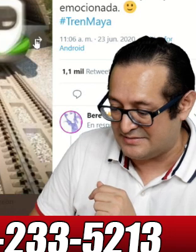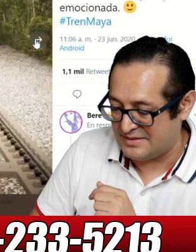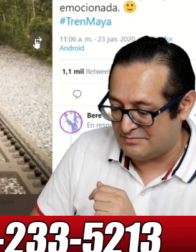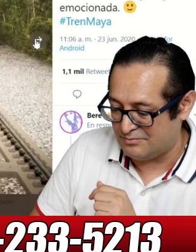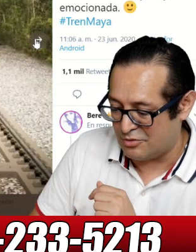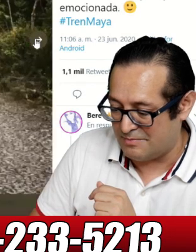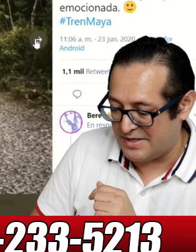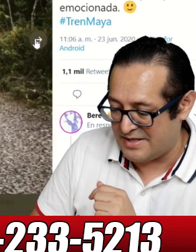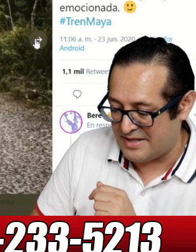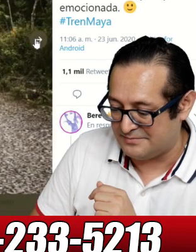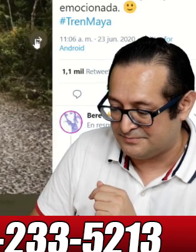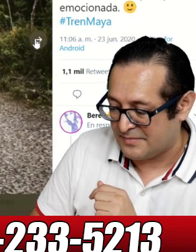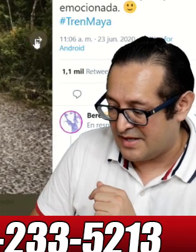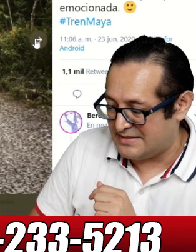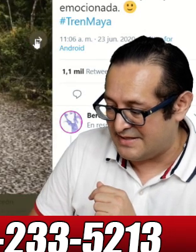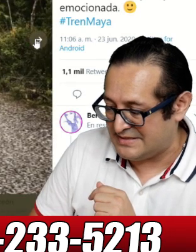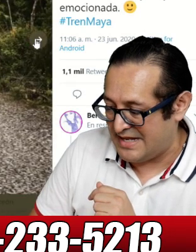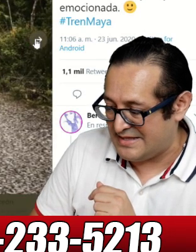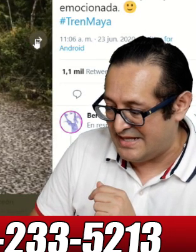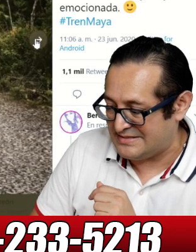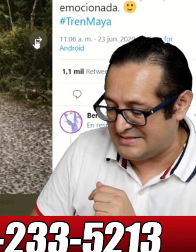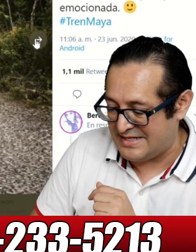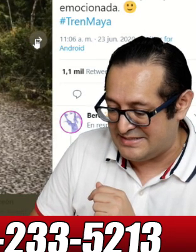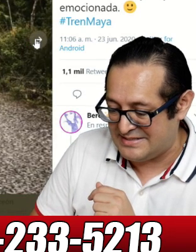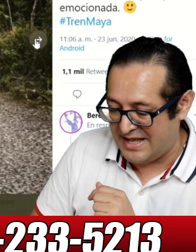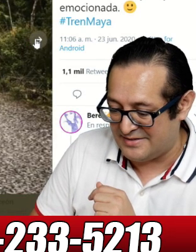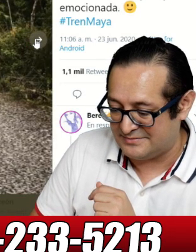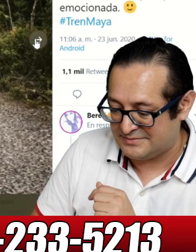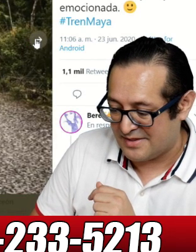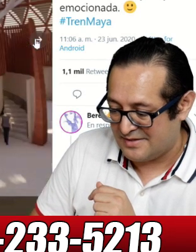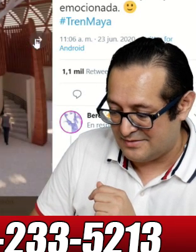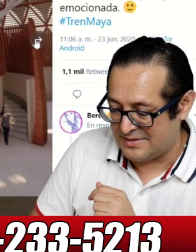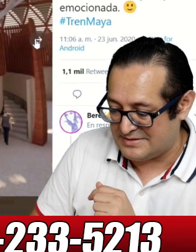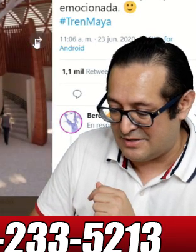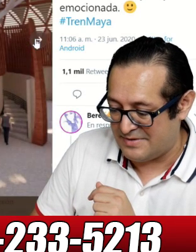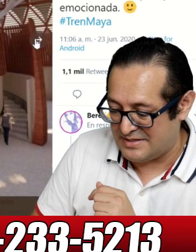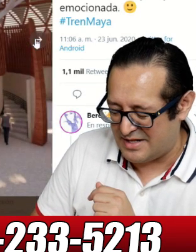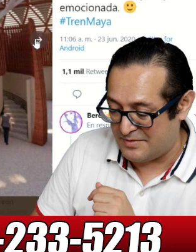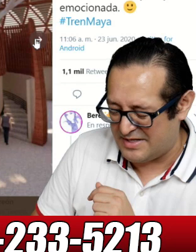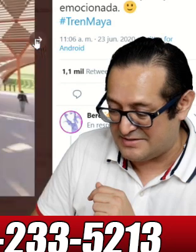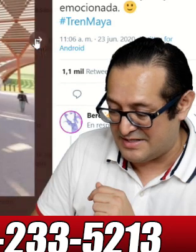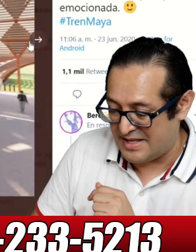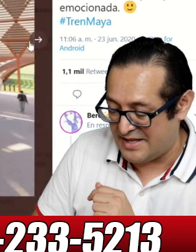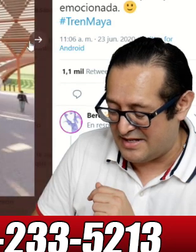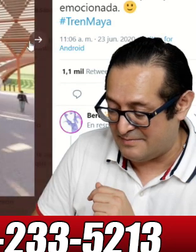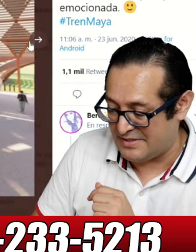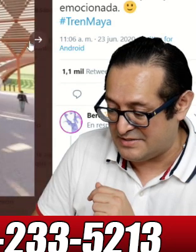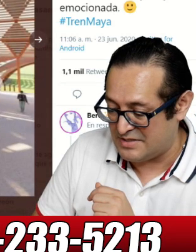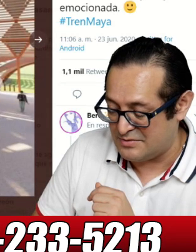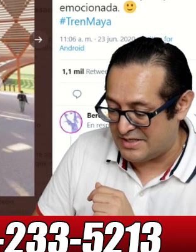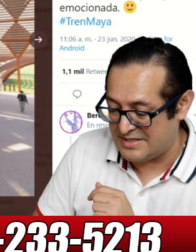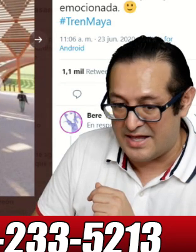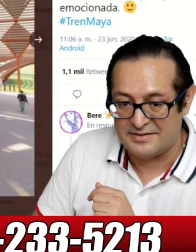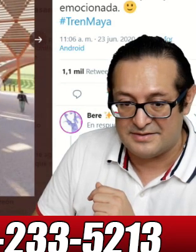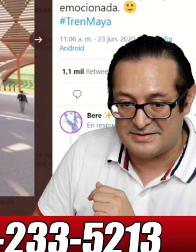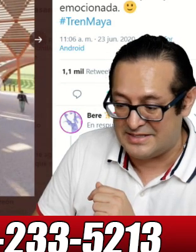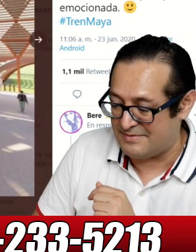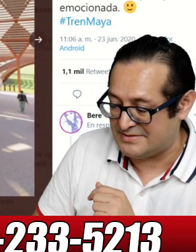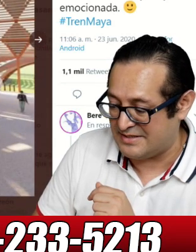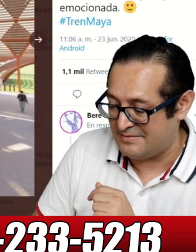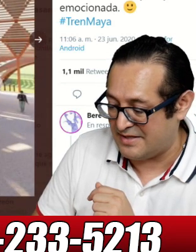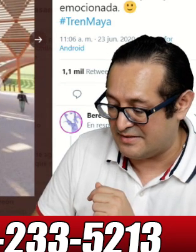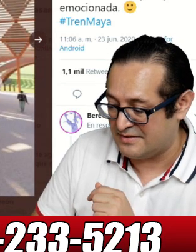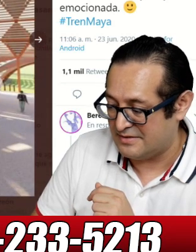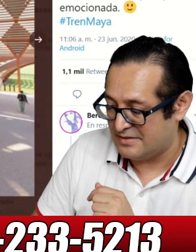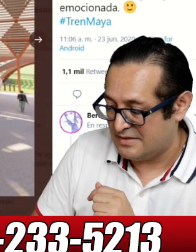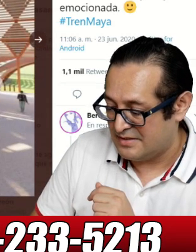salida, ¿sí? Un poco pequeña. Esta debe ser la de Chichen Itza, donde están obviamente las ruinas allá en la península de Yucatán, que está